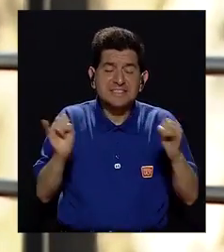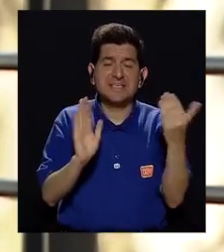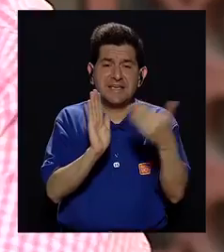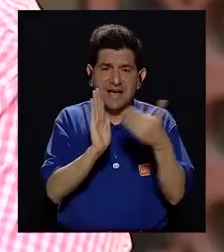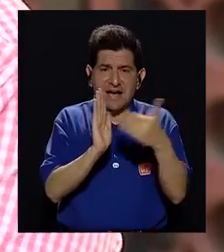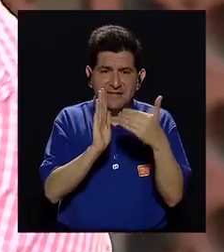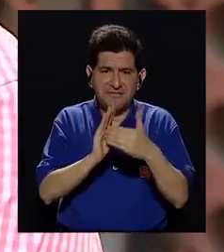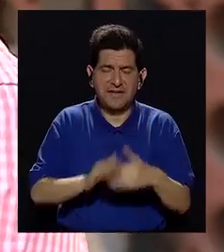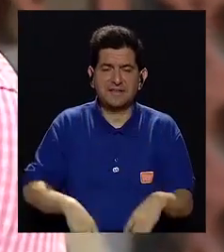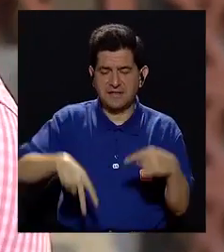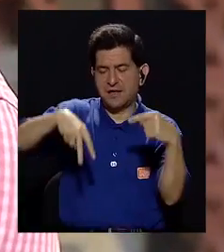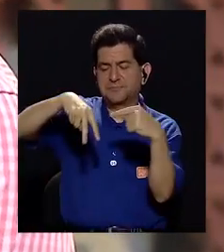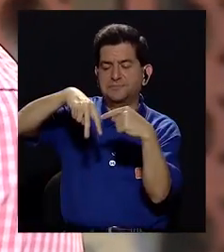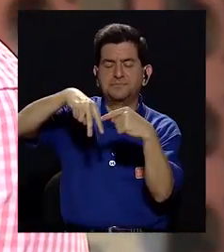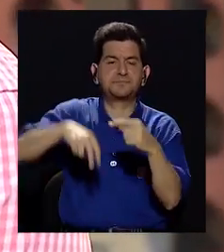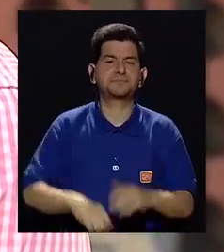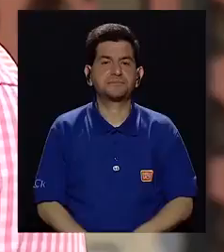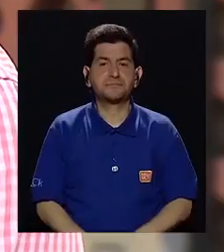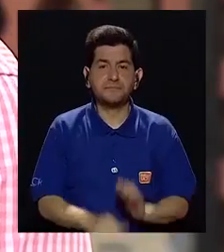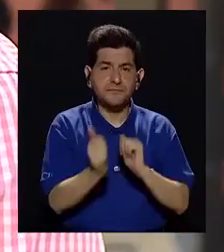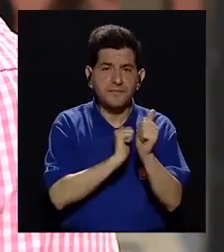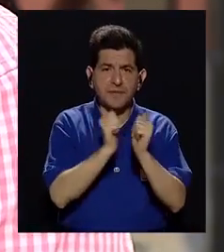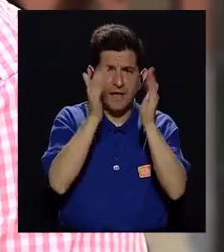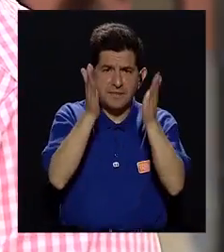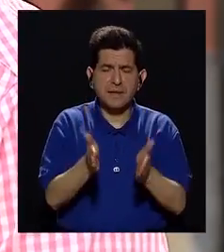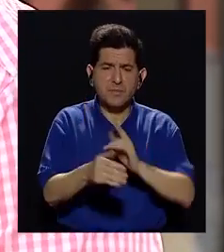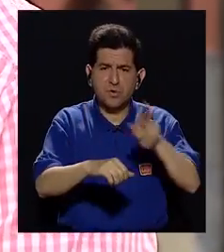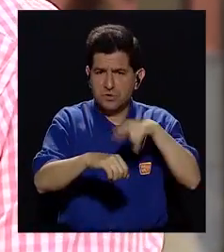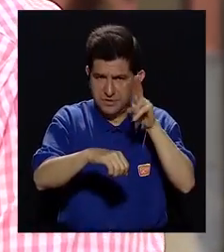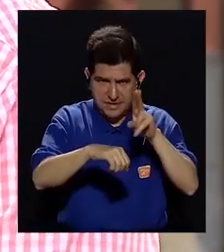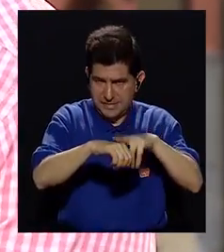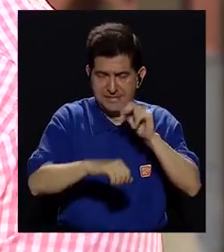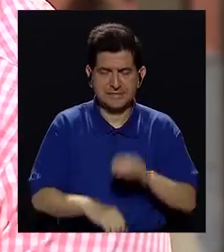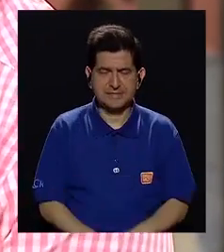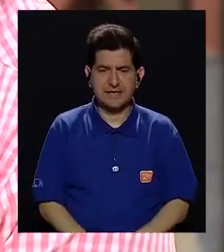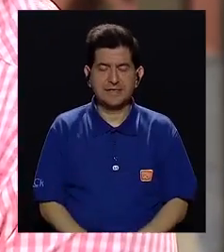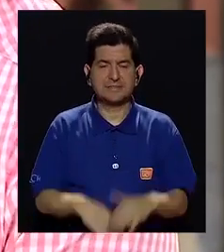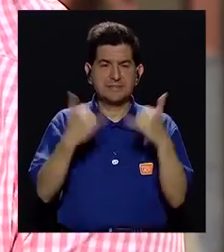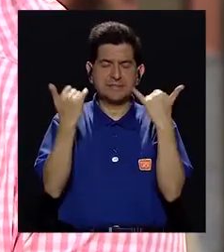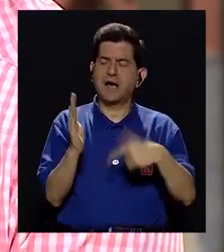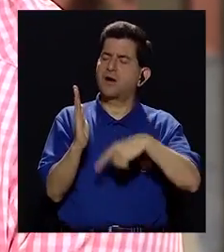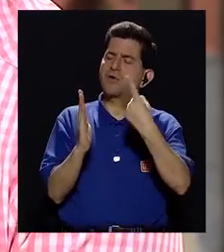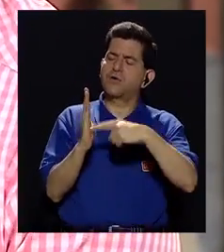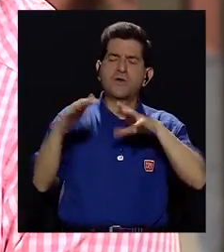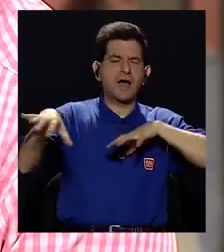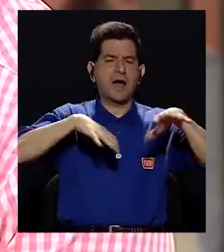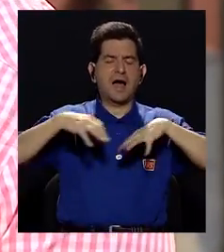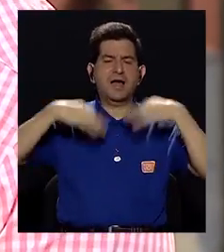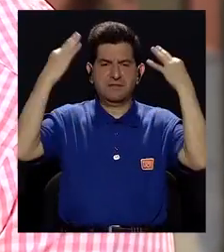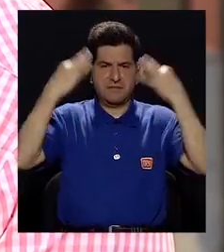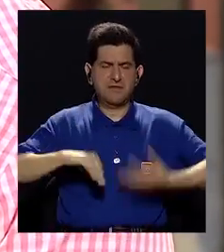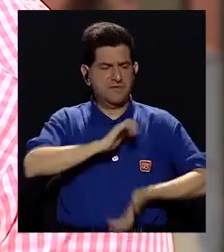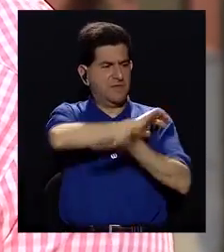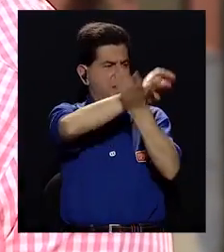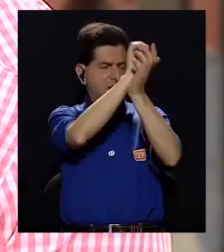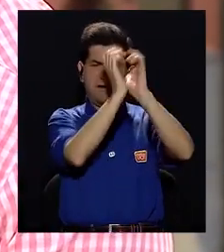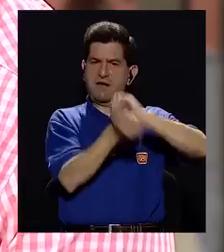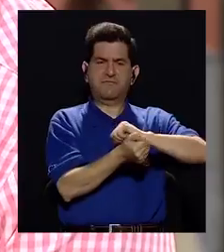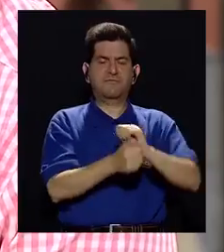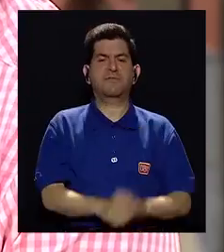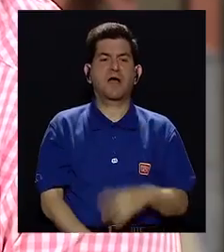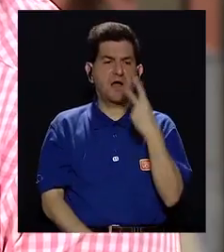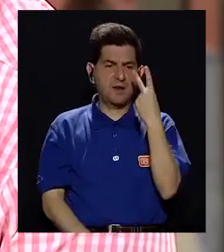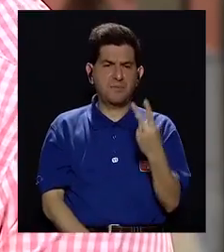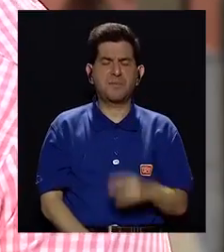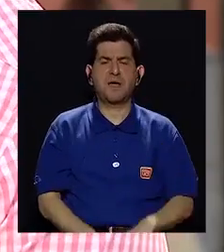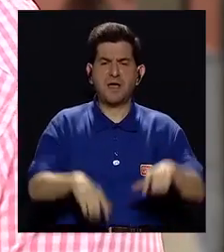articulaciones. Doctor, en el caso de, digamos que los deportistas de a pie, sabemos que ahora el perfil de actividad física ha cambiado